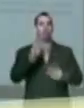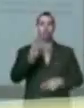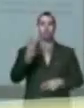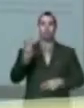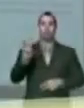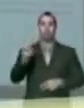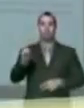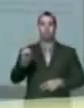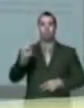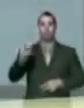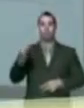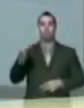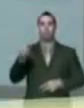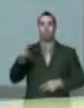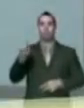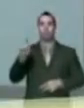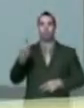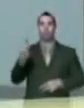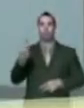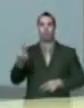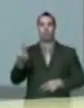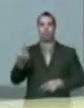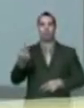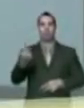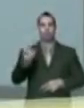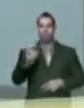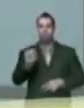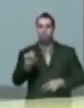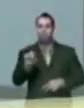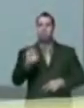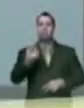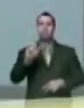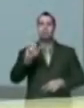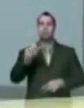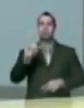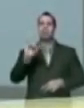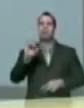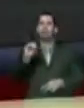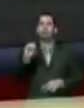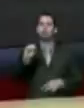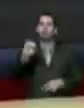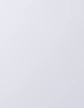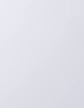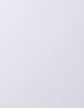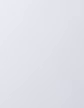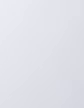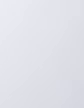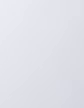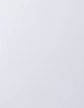punto sanjuán punto pr y presione sobre el enlace de clasificados sanjuán